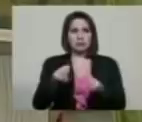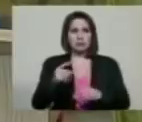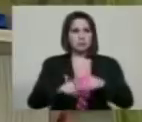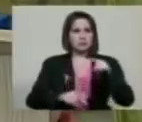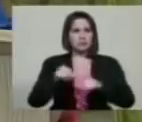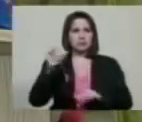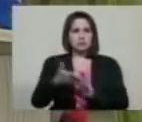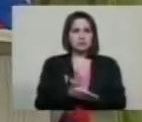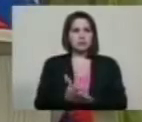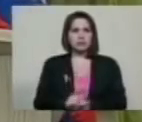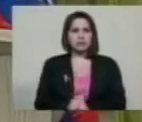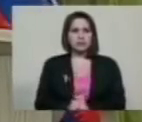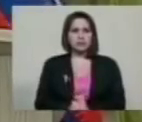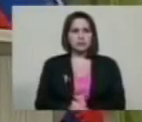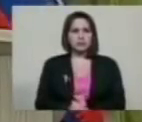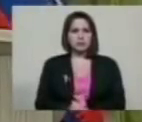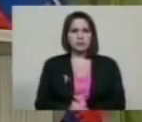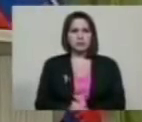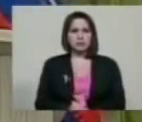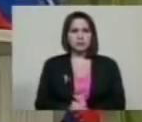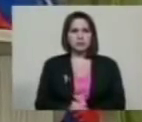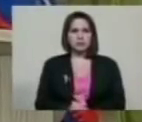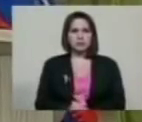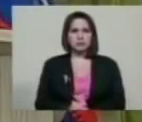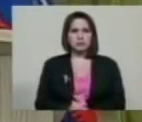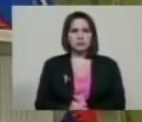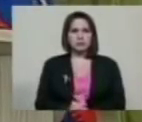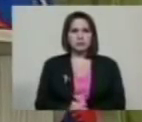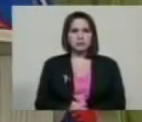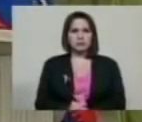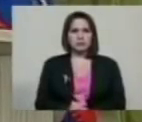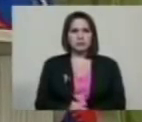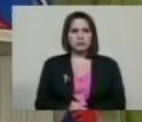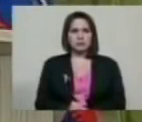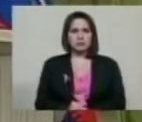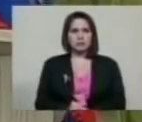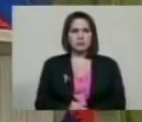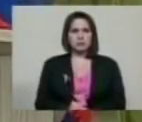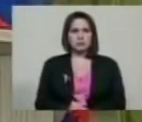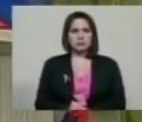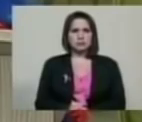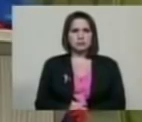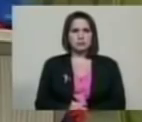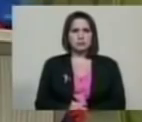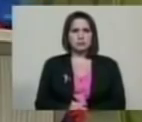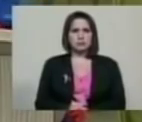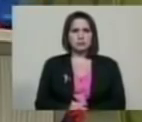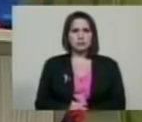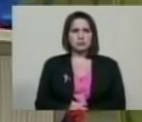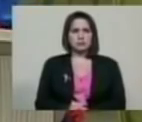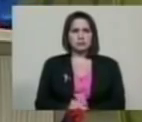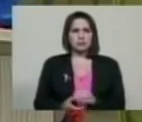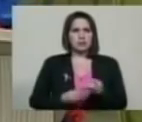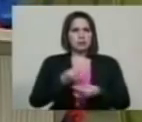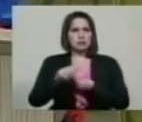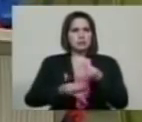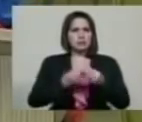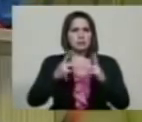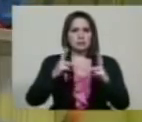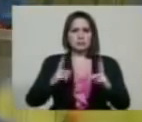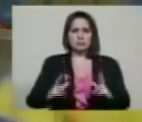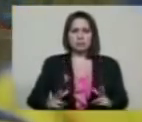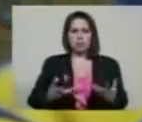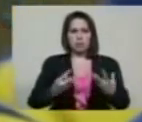diploma, bueno, que les demos un buen descanso junto a